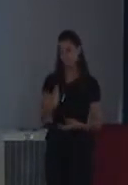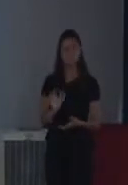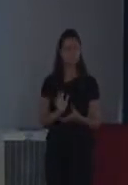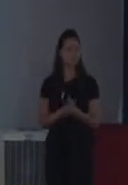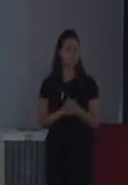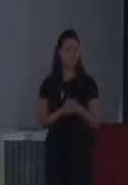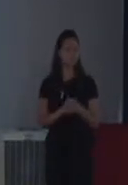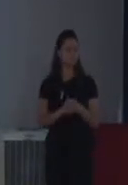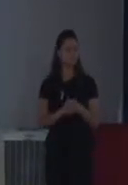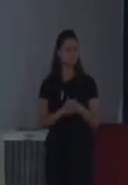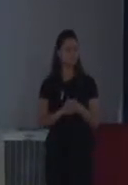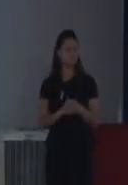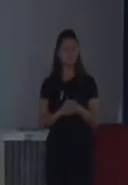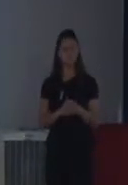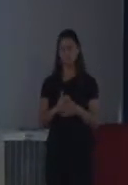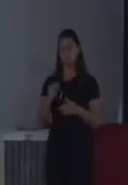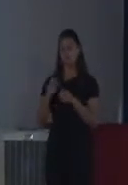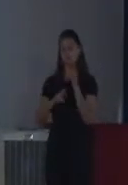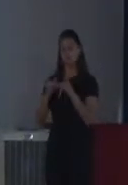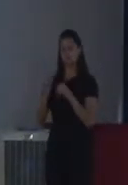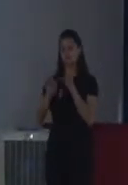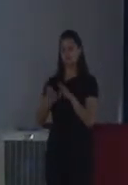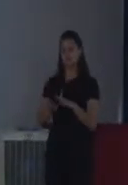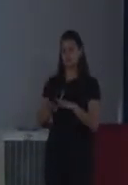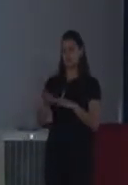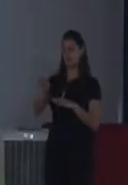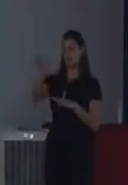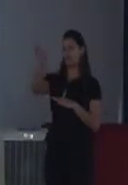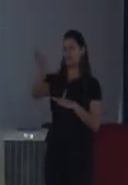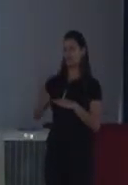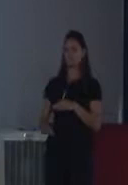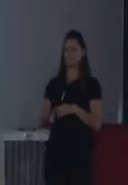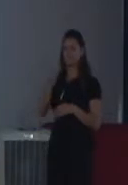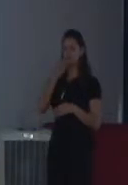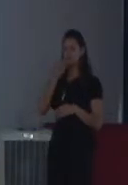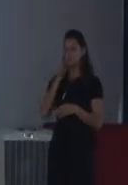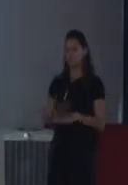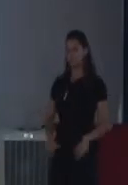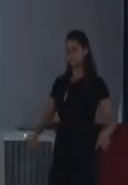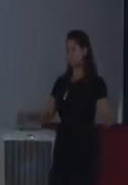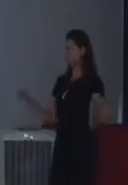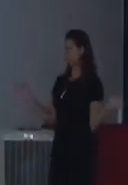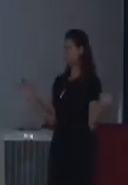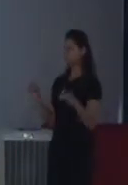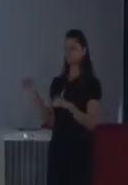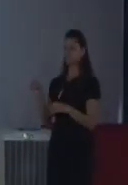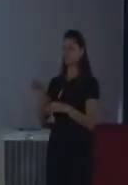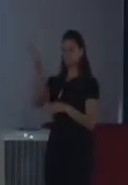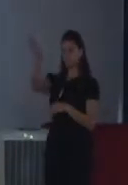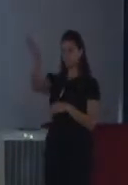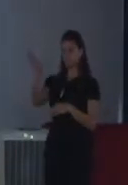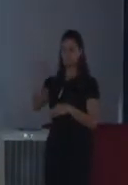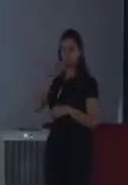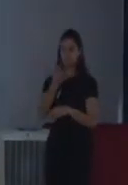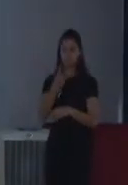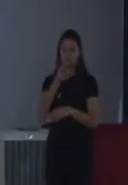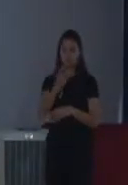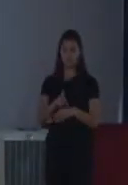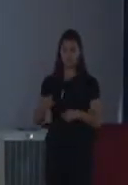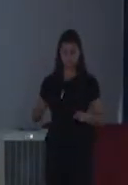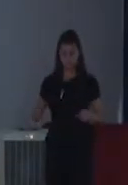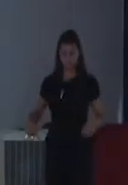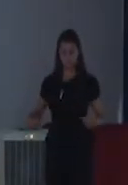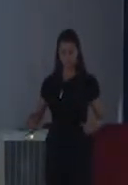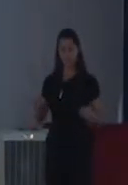genera, si se construye una rampa, por ejemplo, en algún espacio que no tiene demasiada accesibilidad, pues efectivamente una persona con